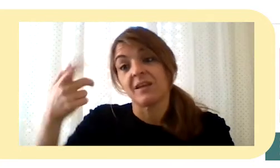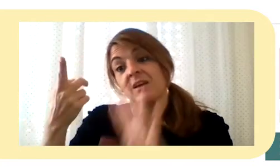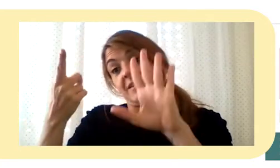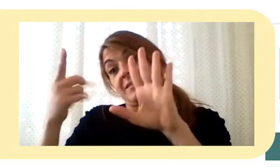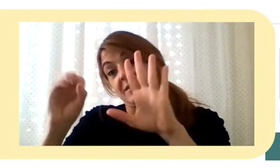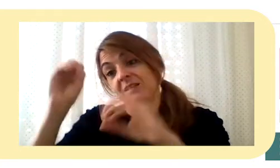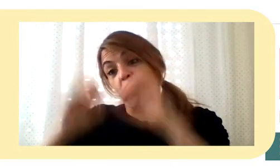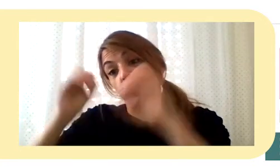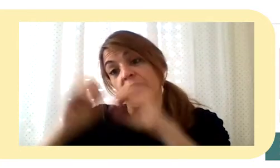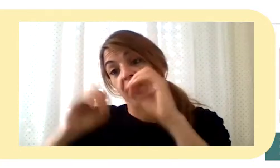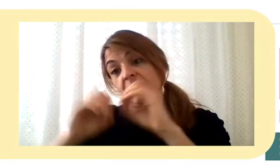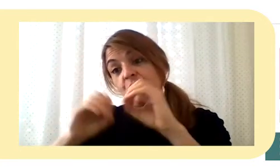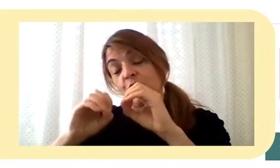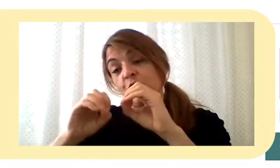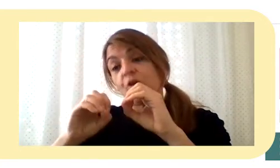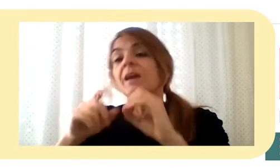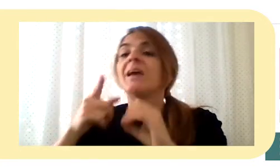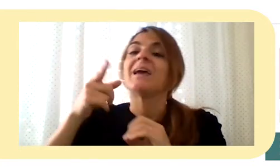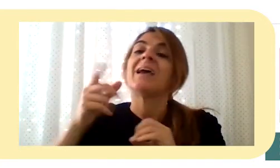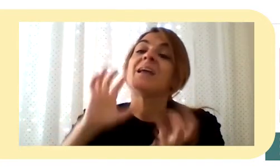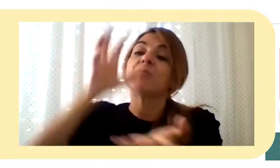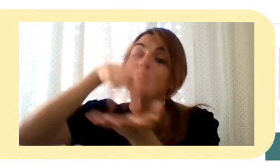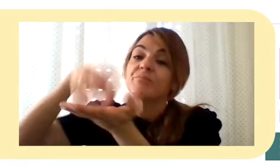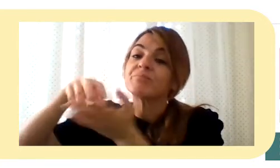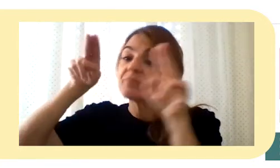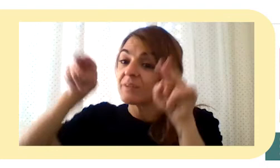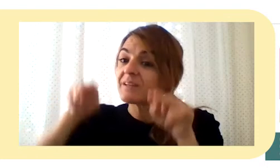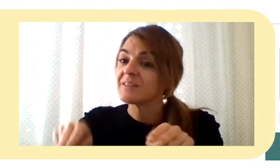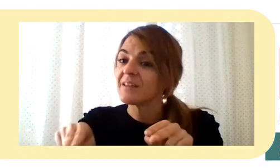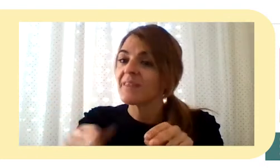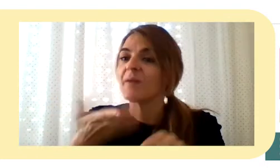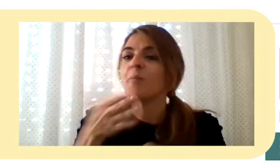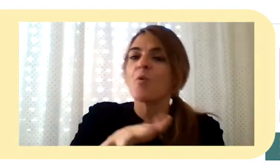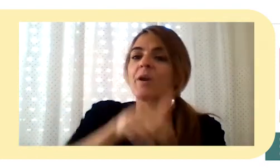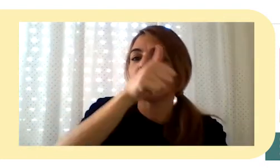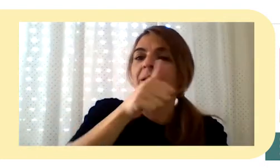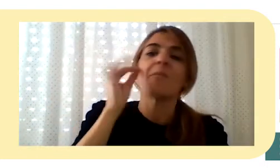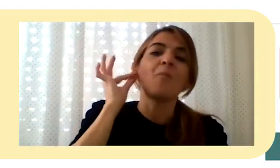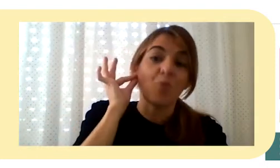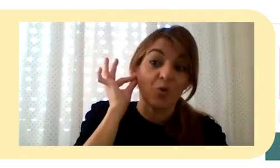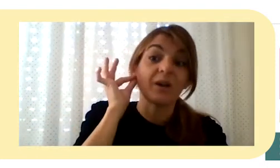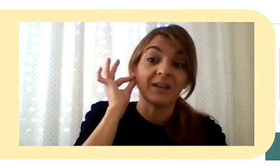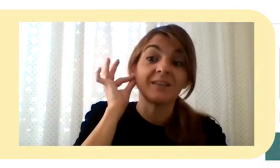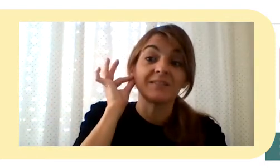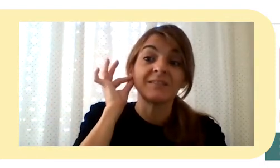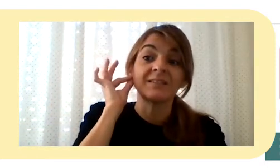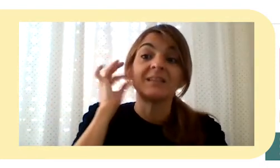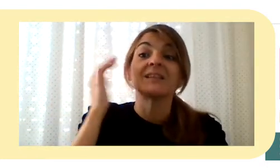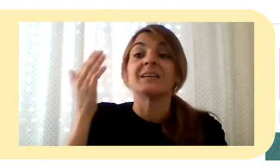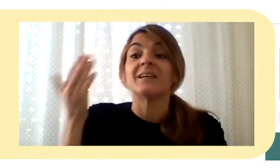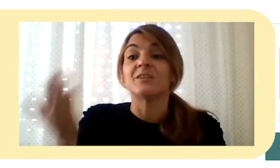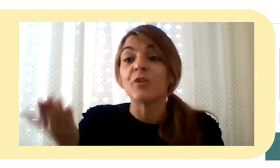mujeres, mientras que en los centros sociosanitarios mueren muchas más mujeres que hombres. Es decir, aquí ya estamos viendo